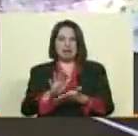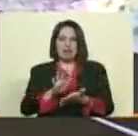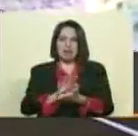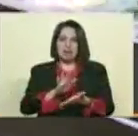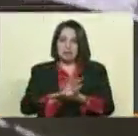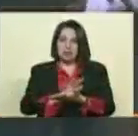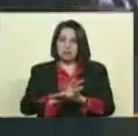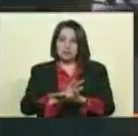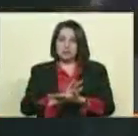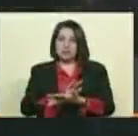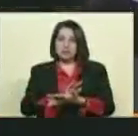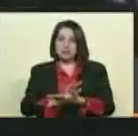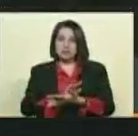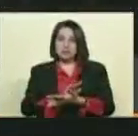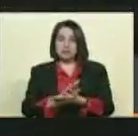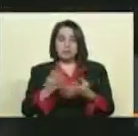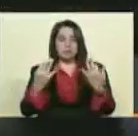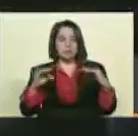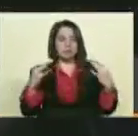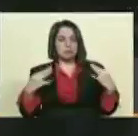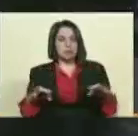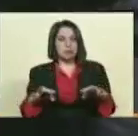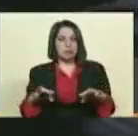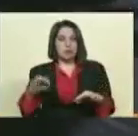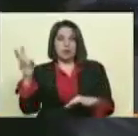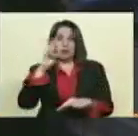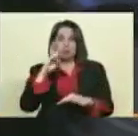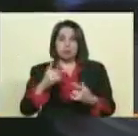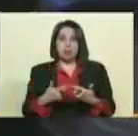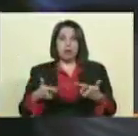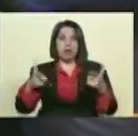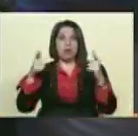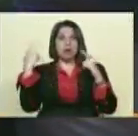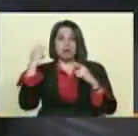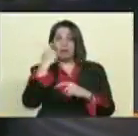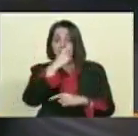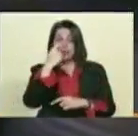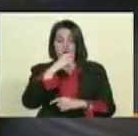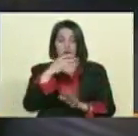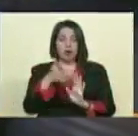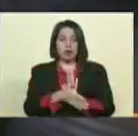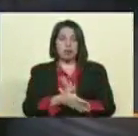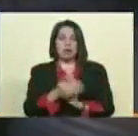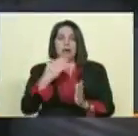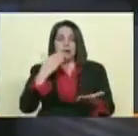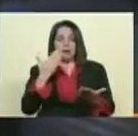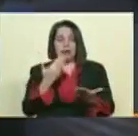donde reine el sosiego, una Venezuela libre de drogas. Muchas gracias, mi comandante.